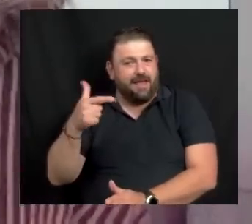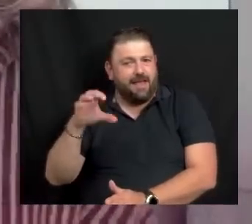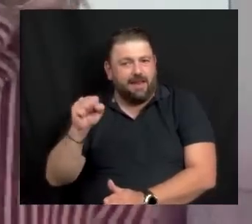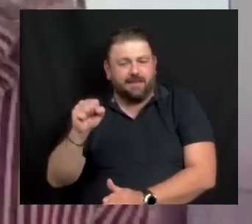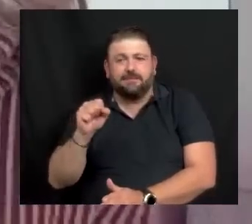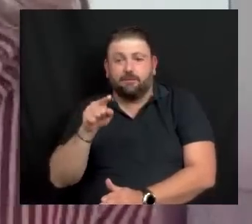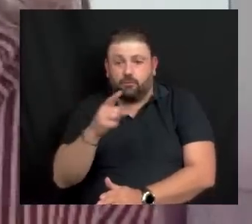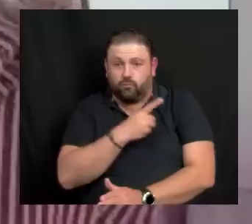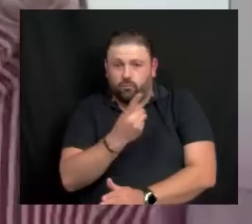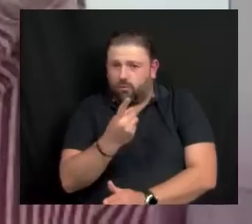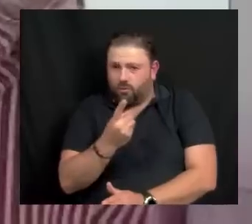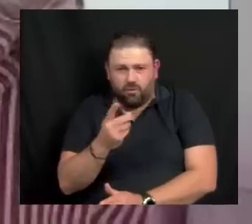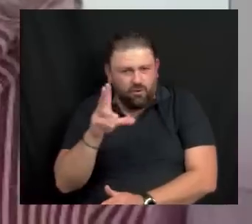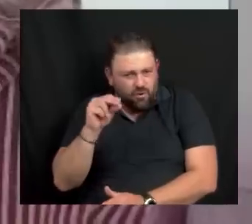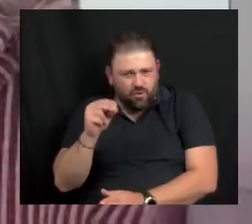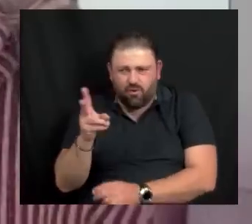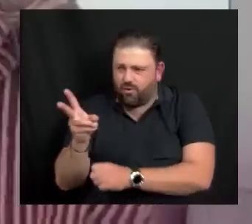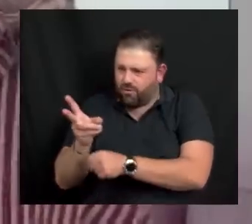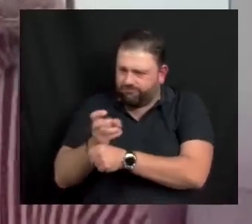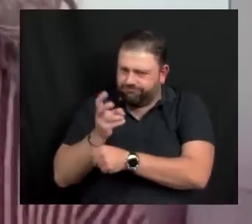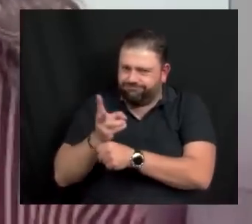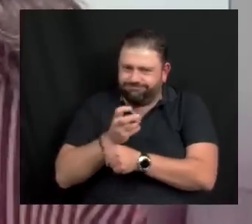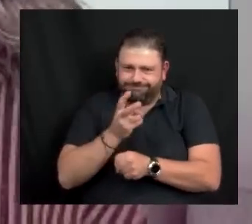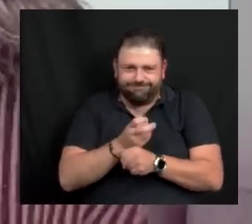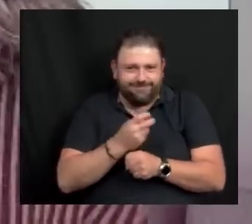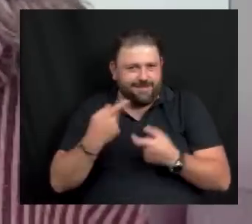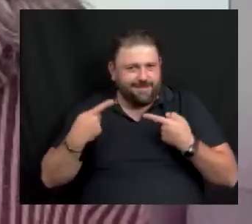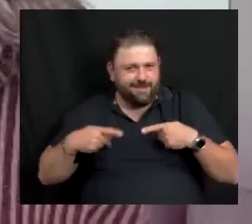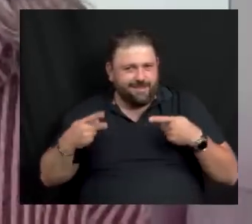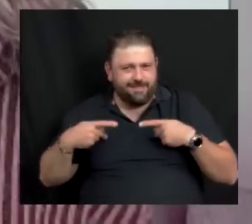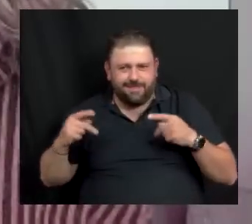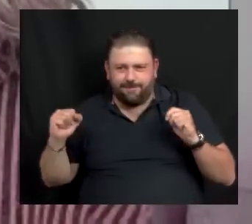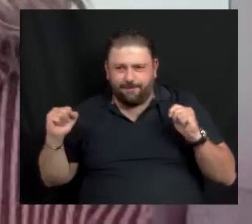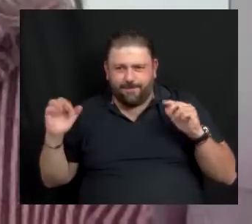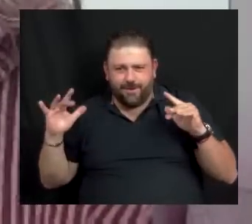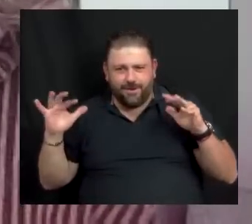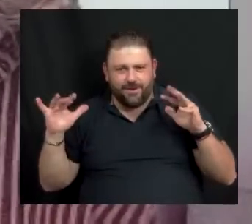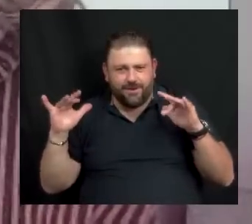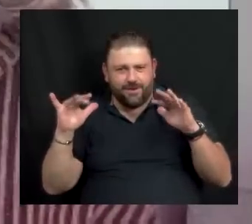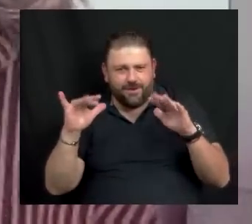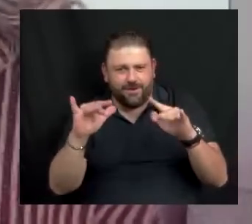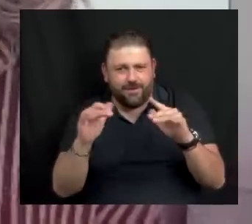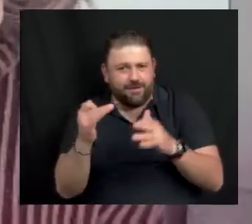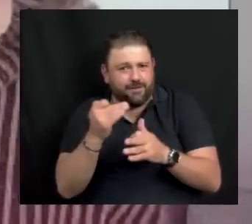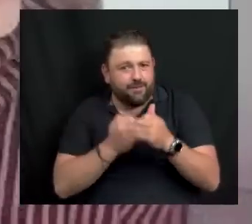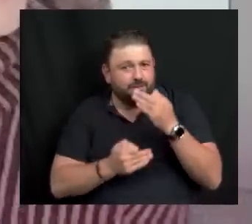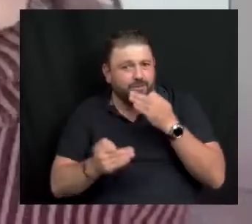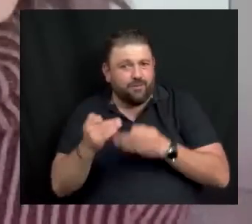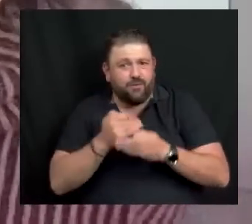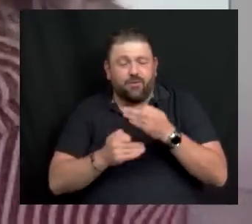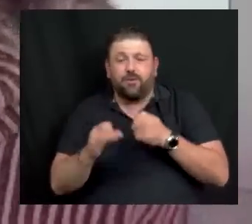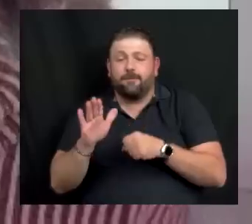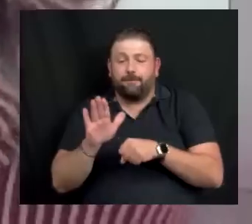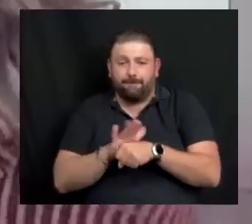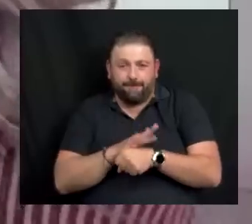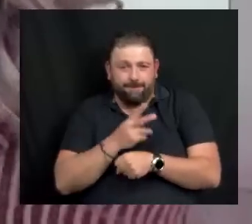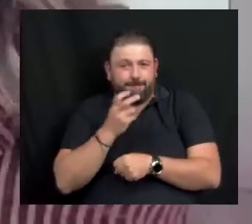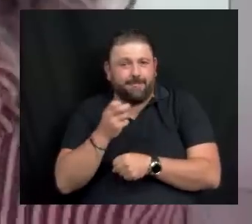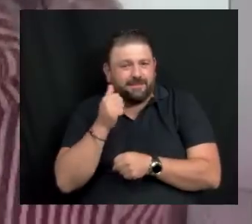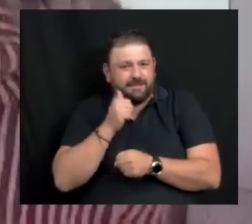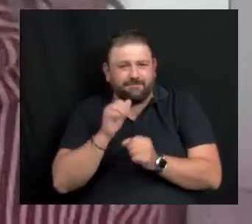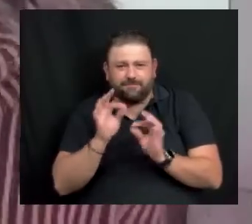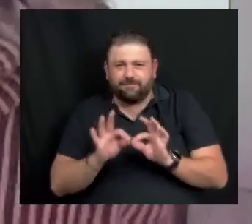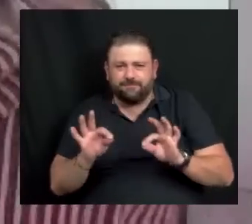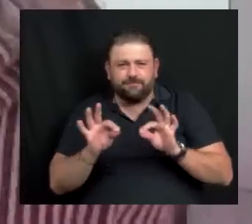gente. Hace unos días escuchaba a mi mamá, que es una de las distribuidoras fuertes acá en Ciudad Juárez, junto con mi hermano, y